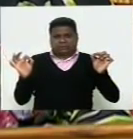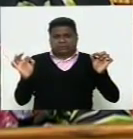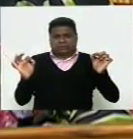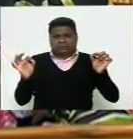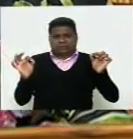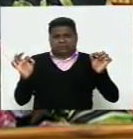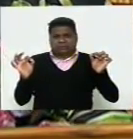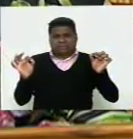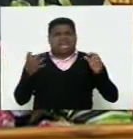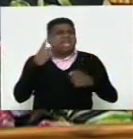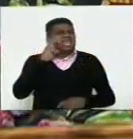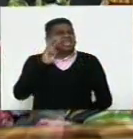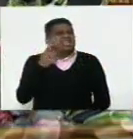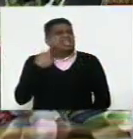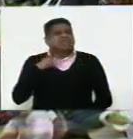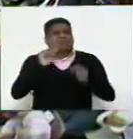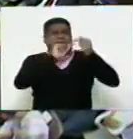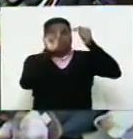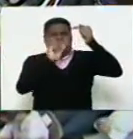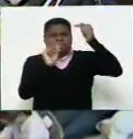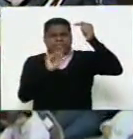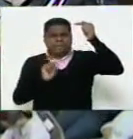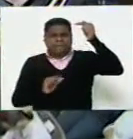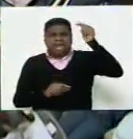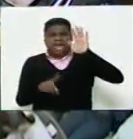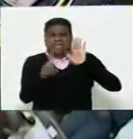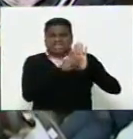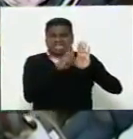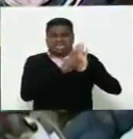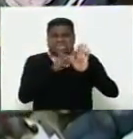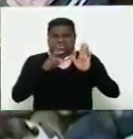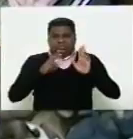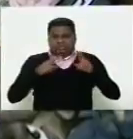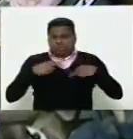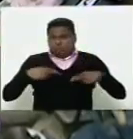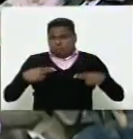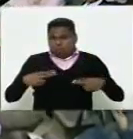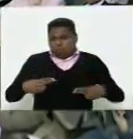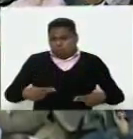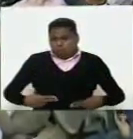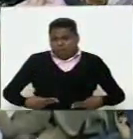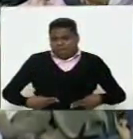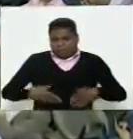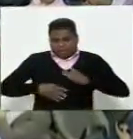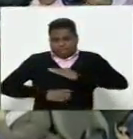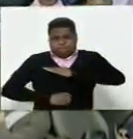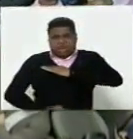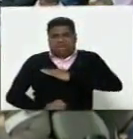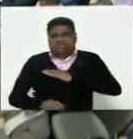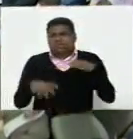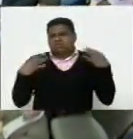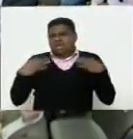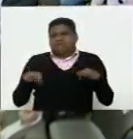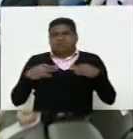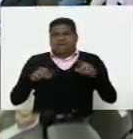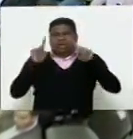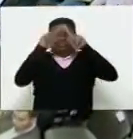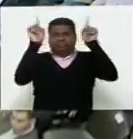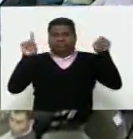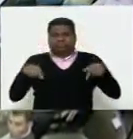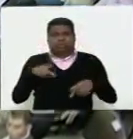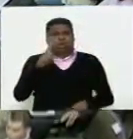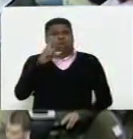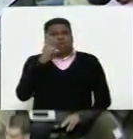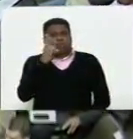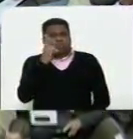el contenido del derecho humano al parto y nacimiento humanizado de las mujeres, los